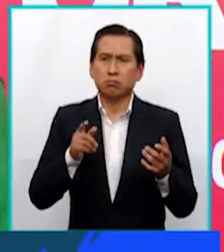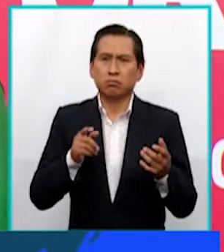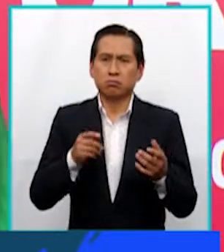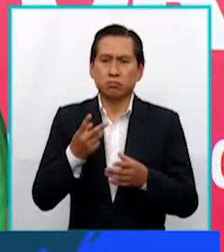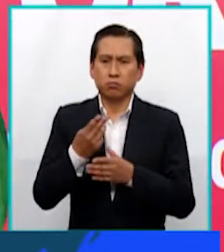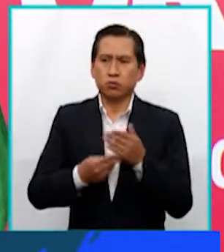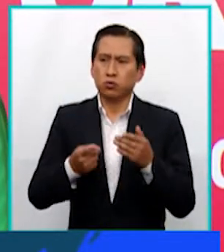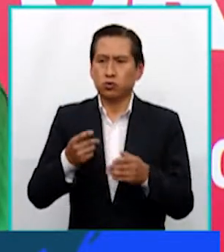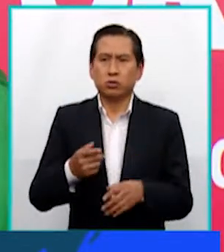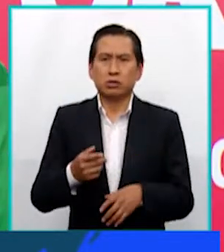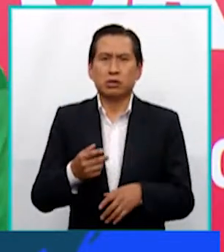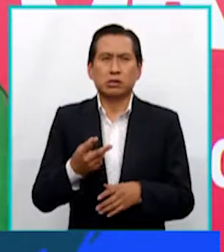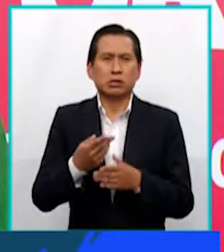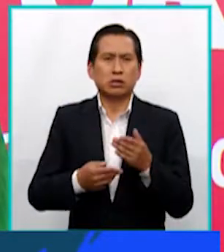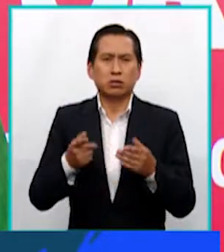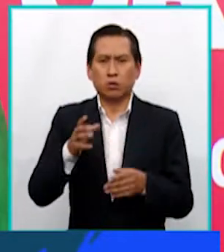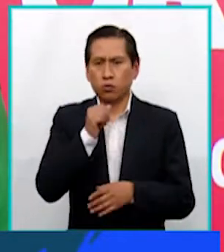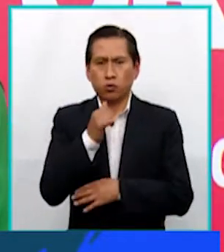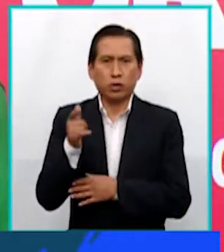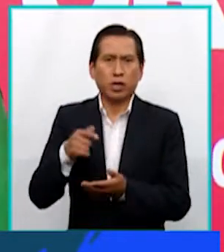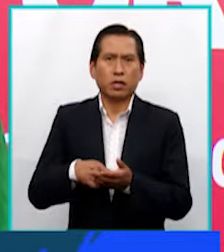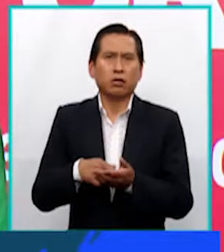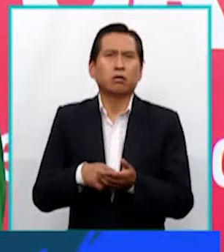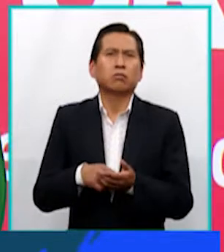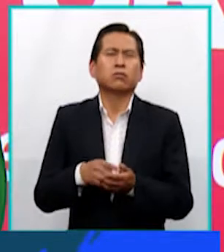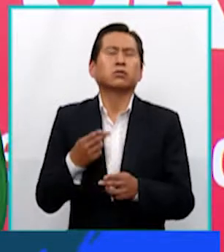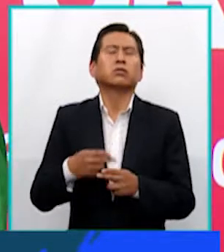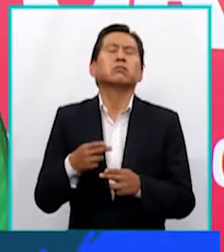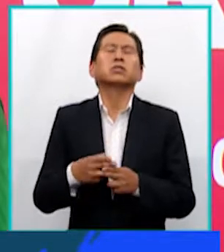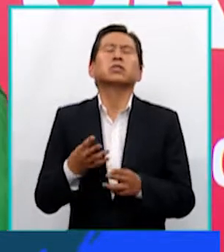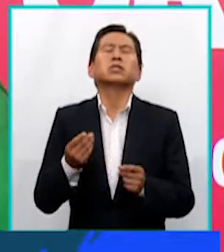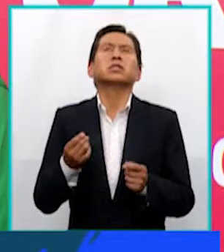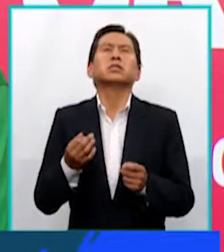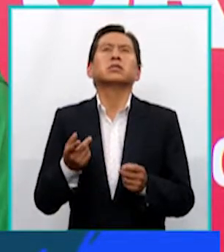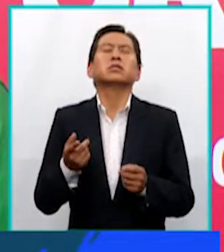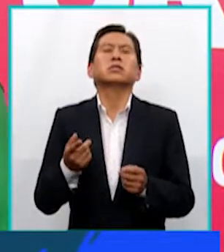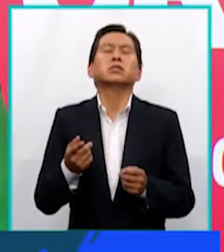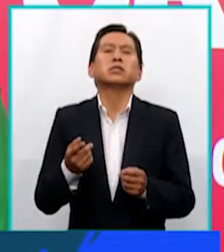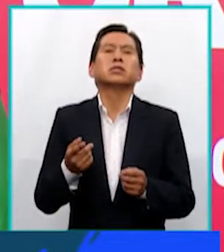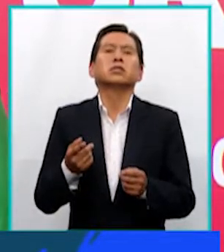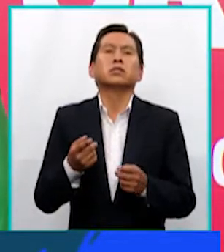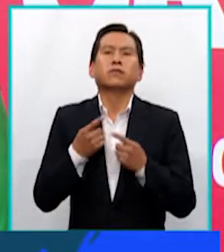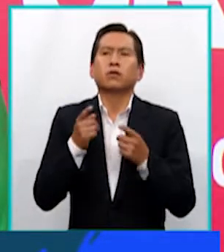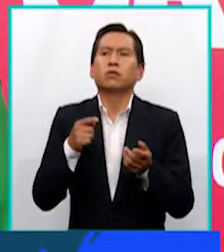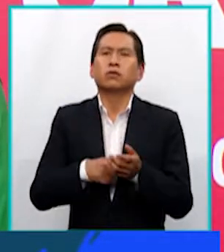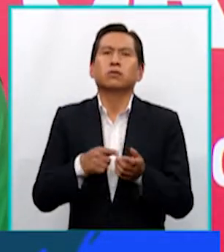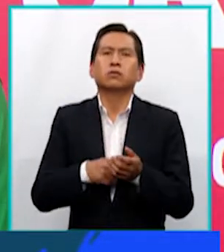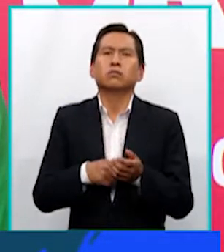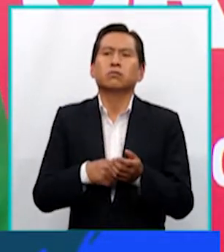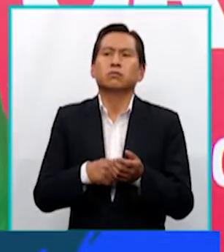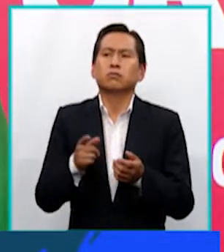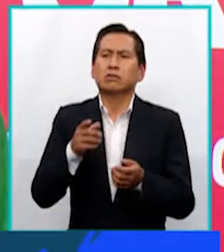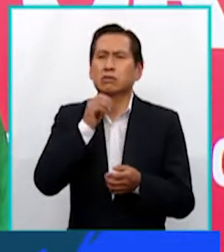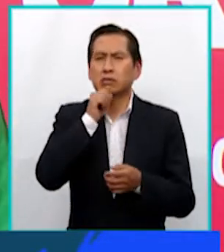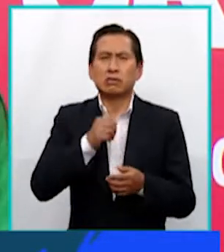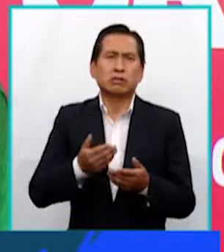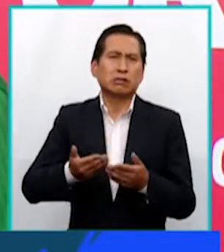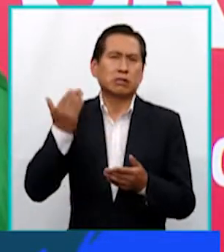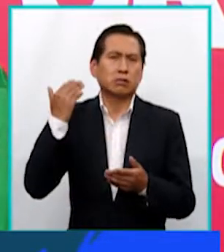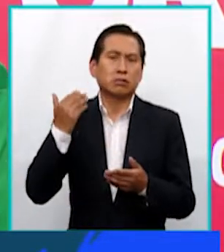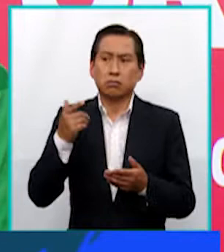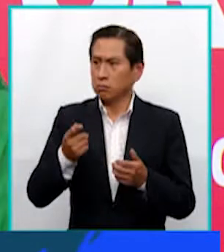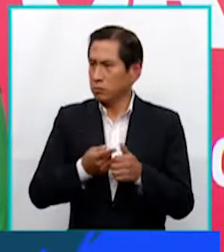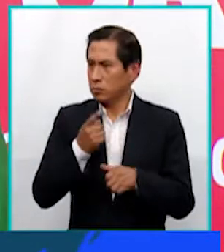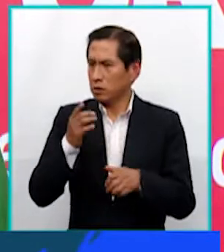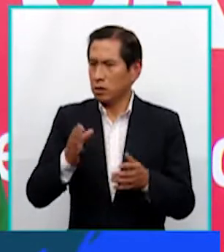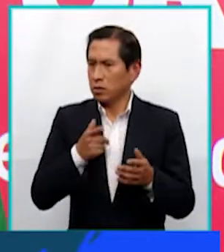dúo... Un dúo yungueño, no me acuerdo cómo se llaman, pero son súper famosos, ¿no? Sí. Son antiguísimos. ¿Y fue la primera